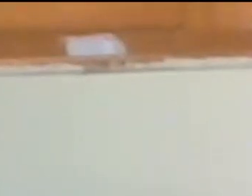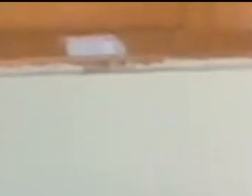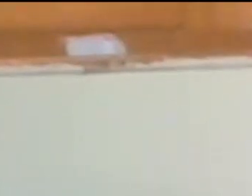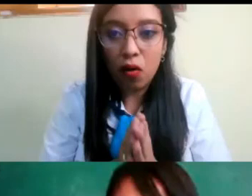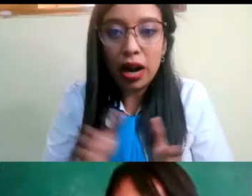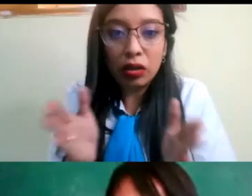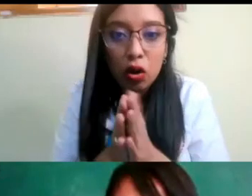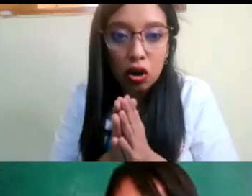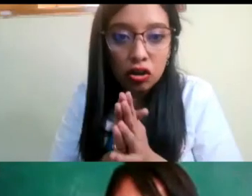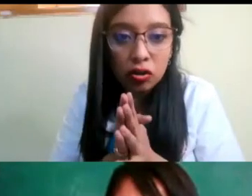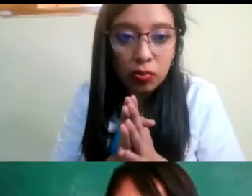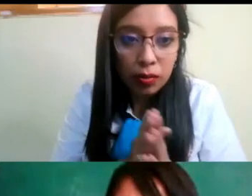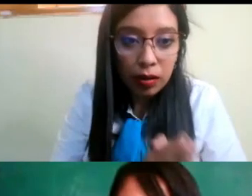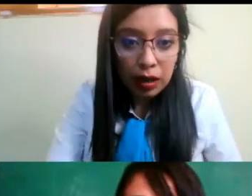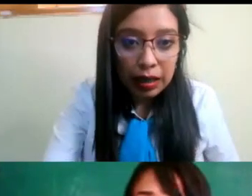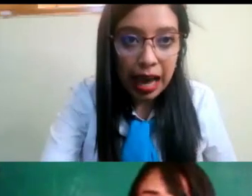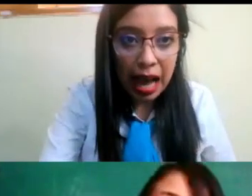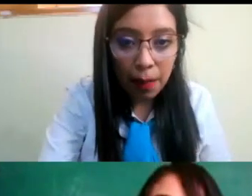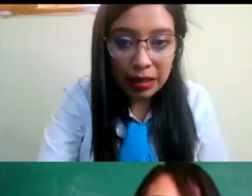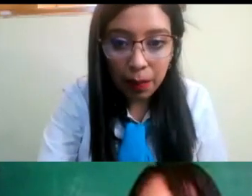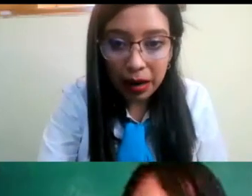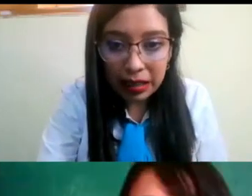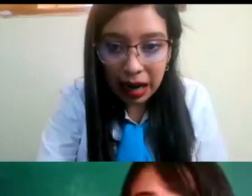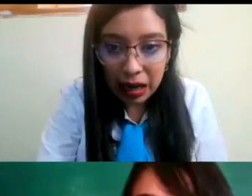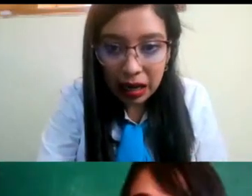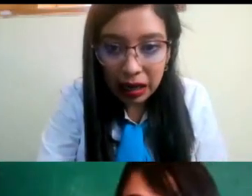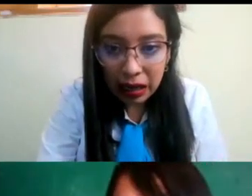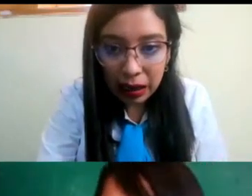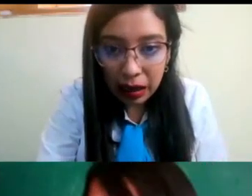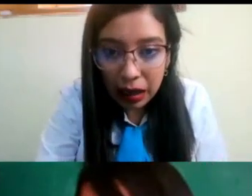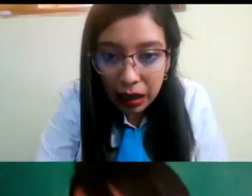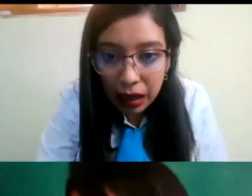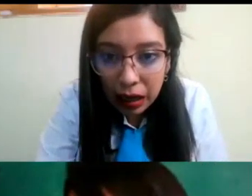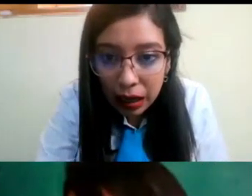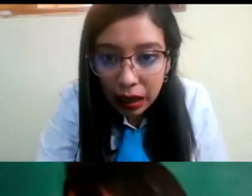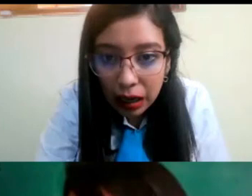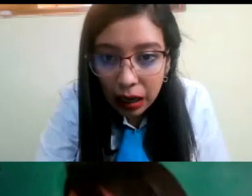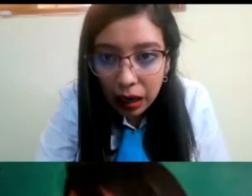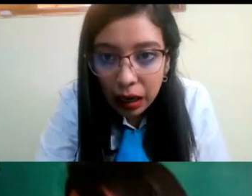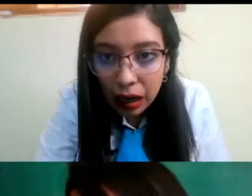Vamos, vamos, por favor, a todos. Ya les aparecen ahí.